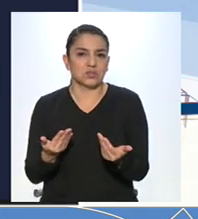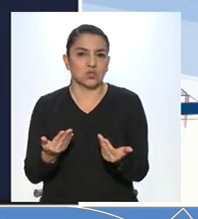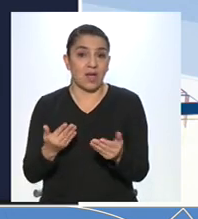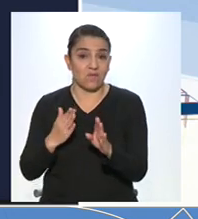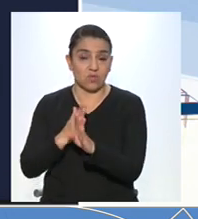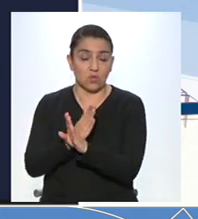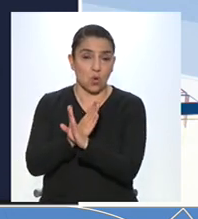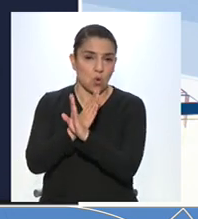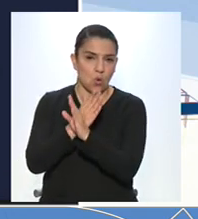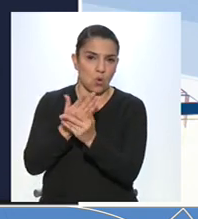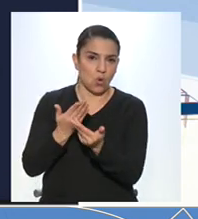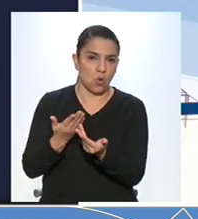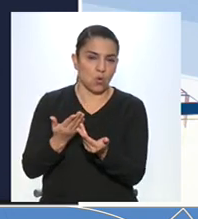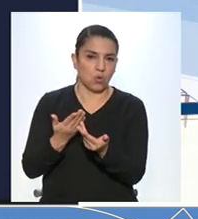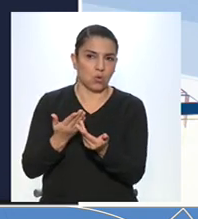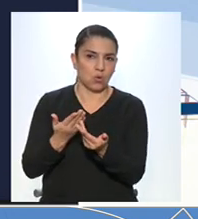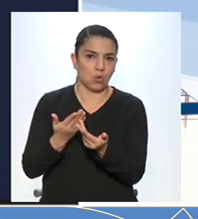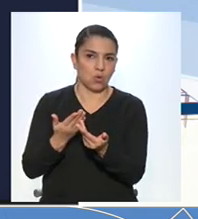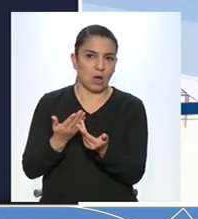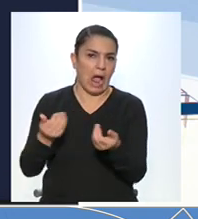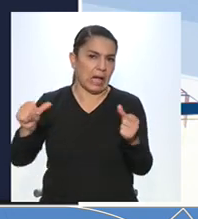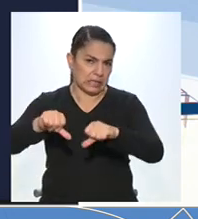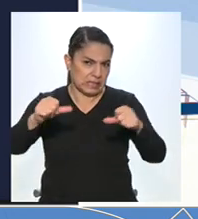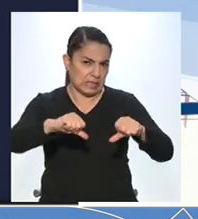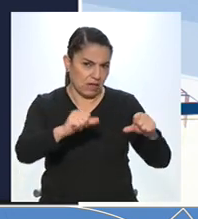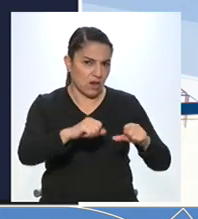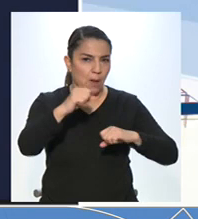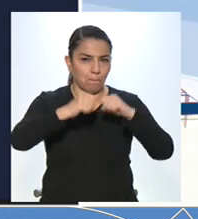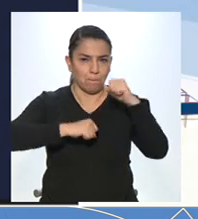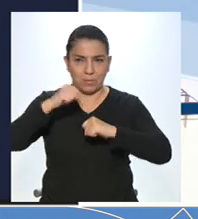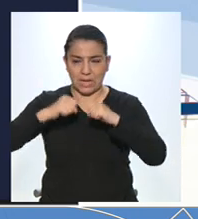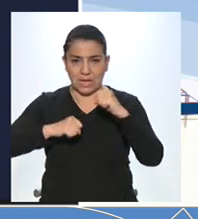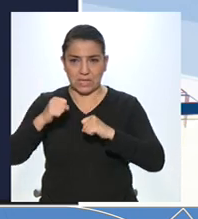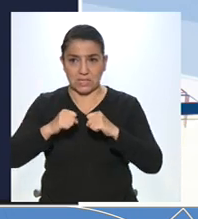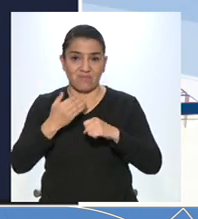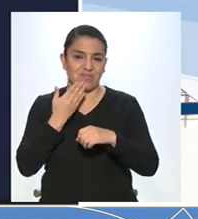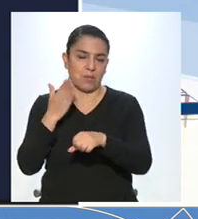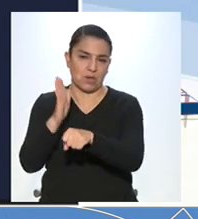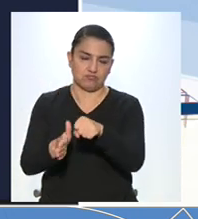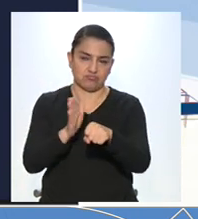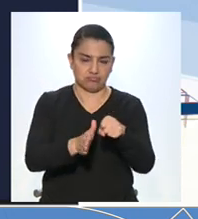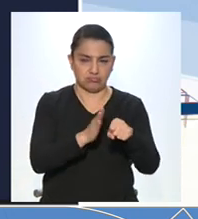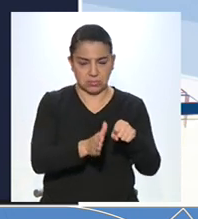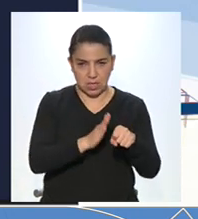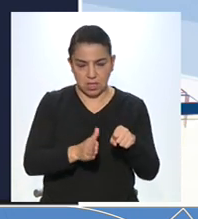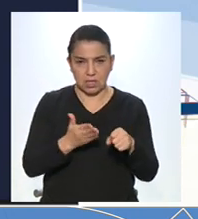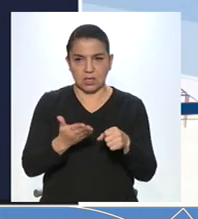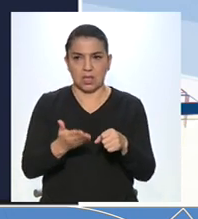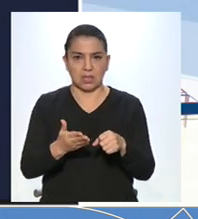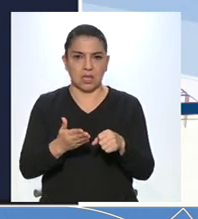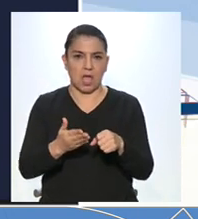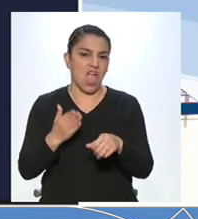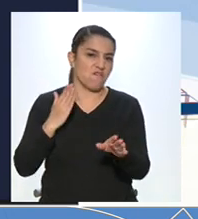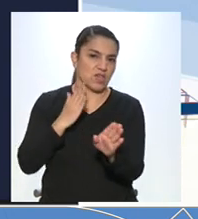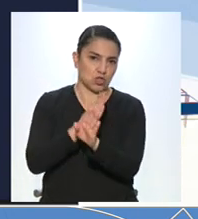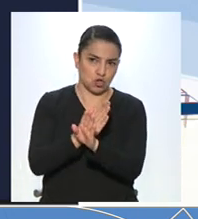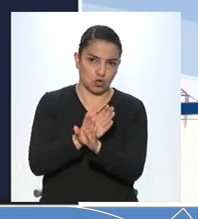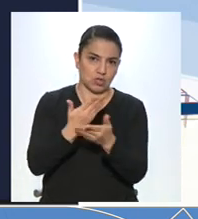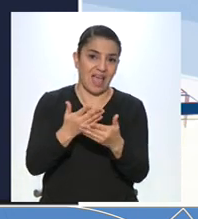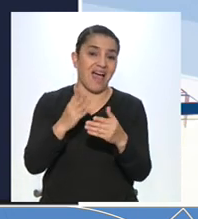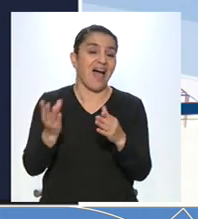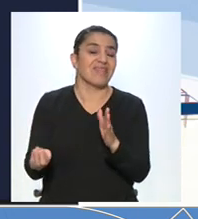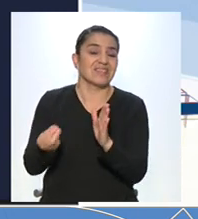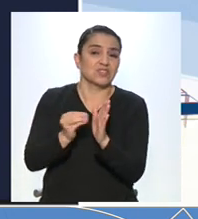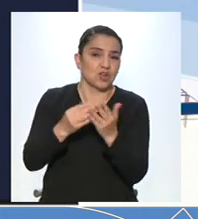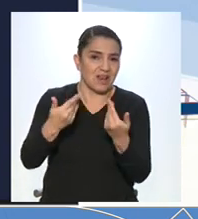evitó la quiebra de miles de empresas y el desempleo que esto habría generado adicional al que ya observamos. Entonces,